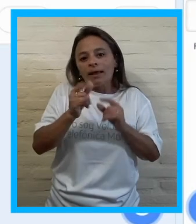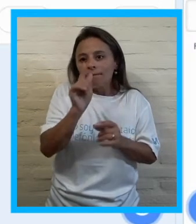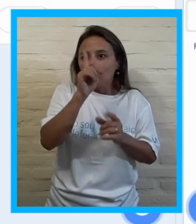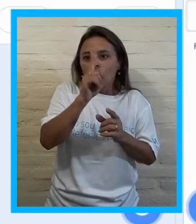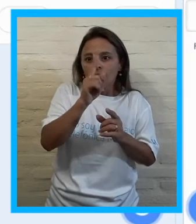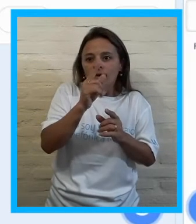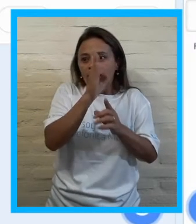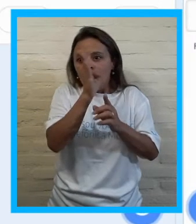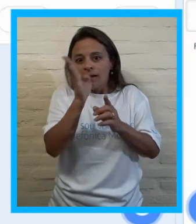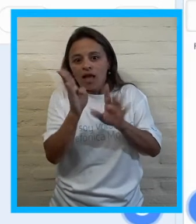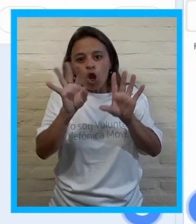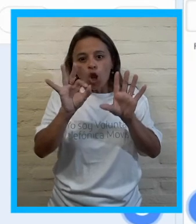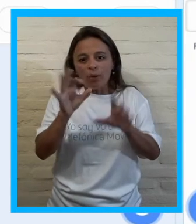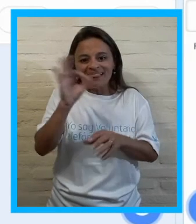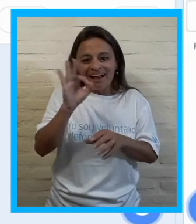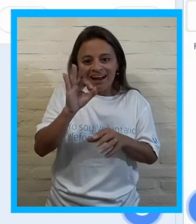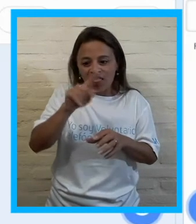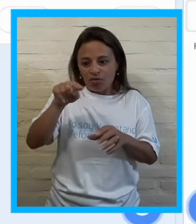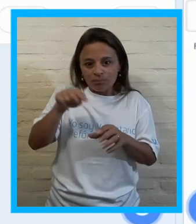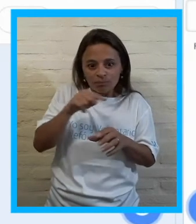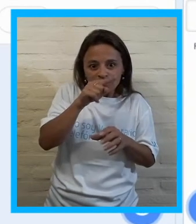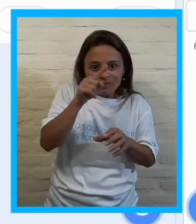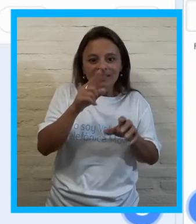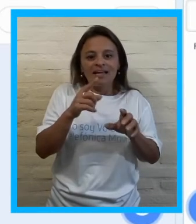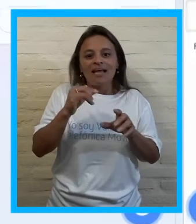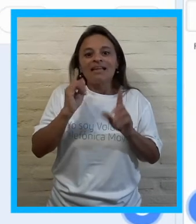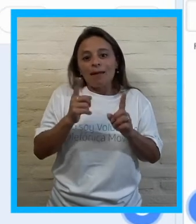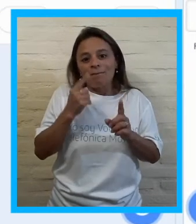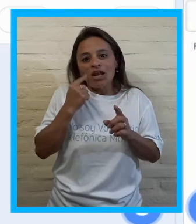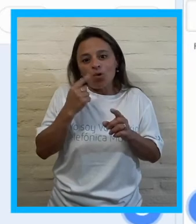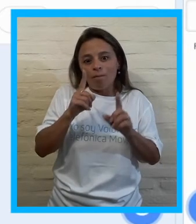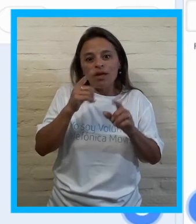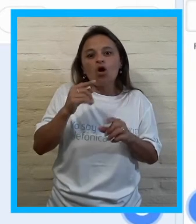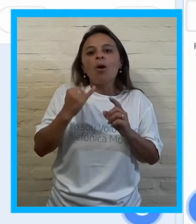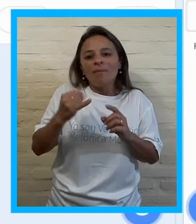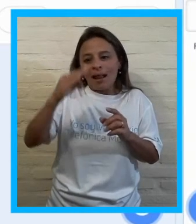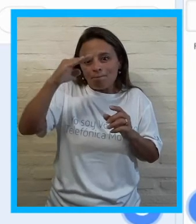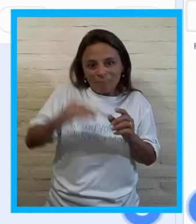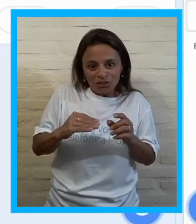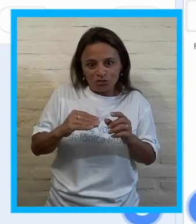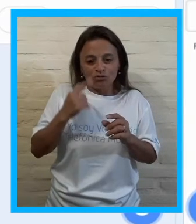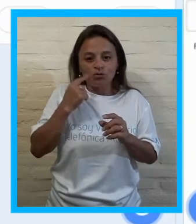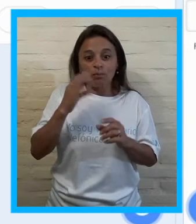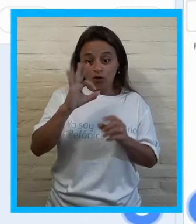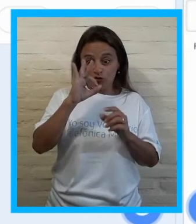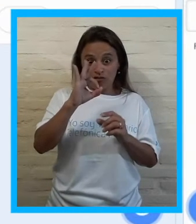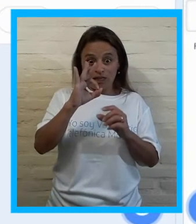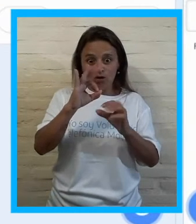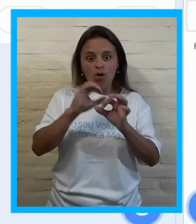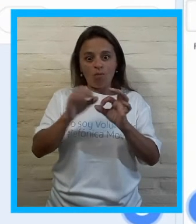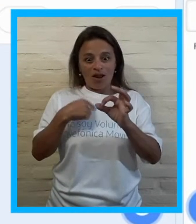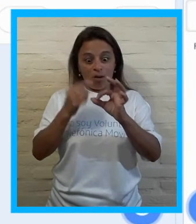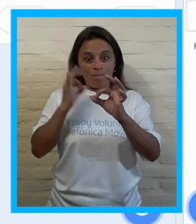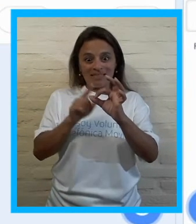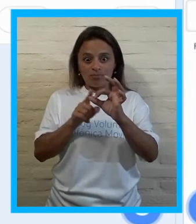derecha, 180 es hacia abajo y hacia el otro lado tenemos números negativos. Así que si queremos apuntar hacia arriba es el 0, pero para